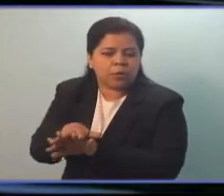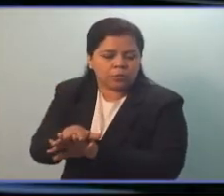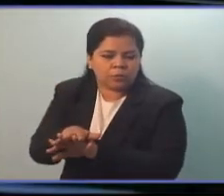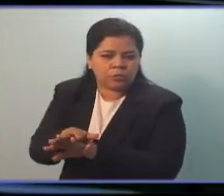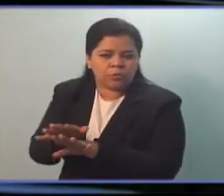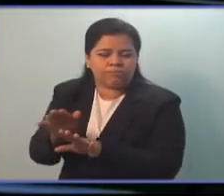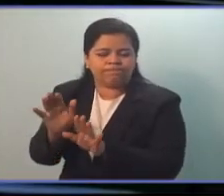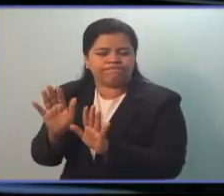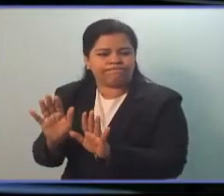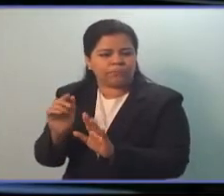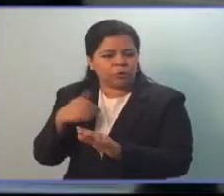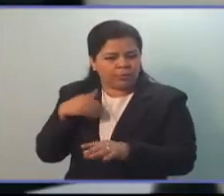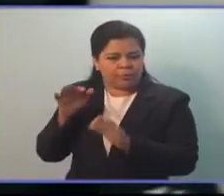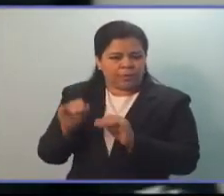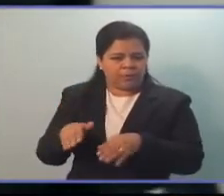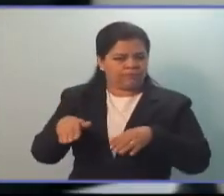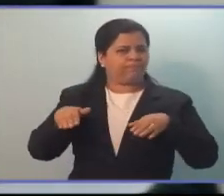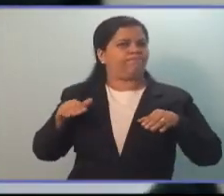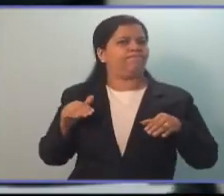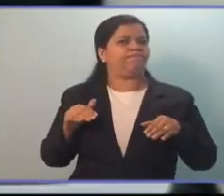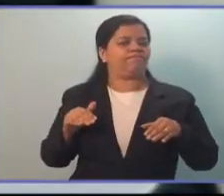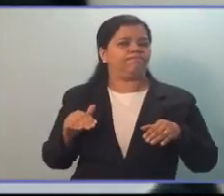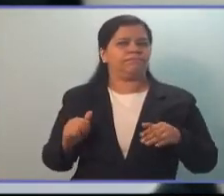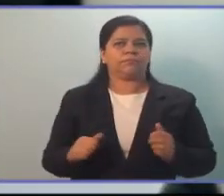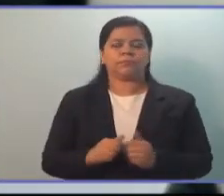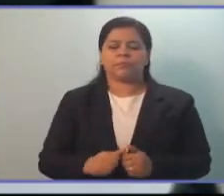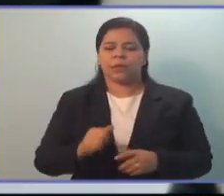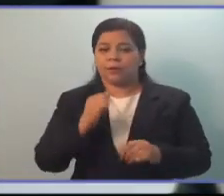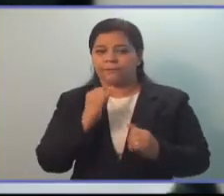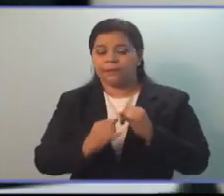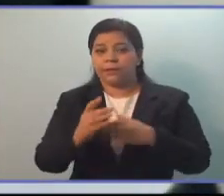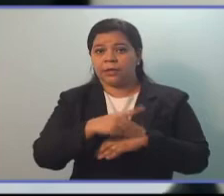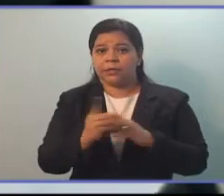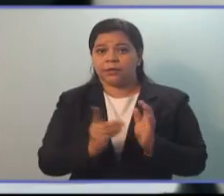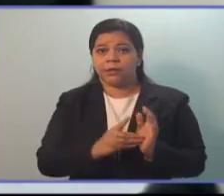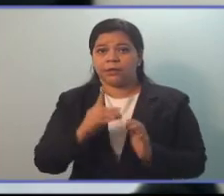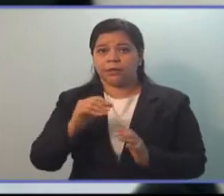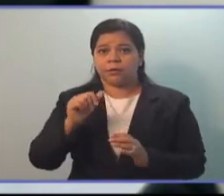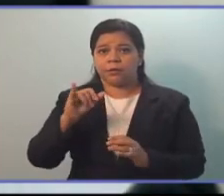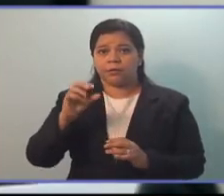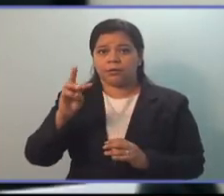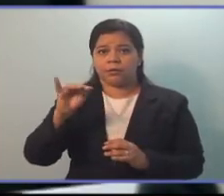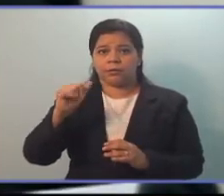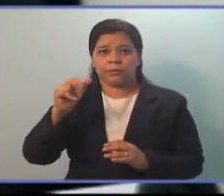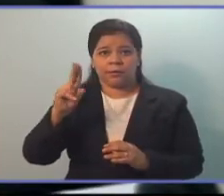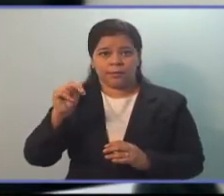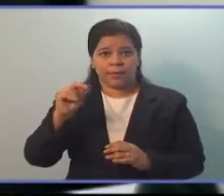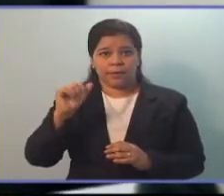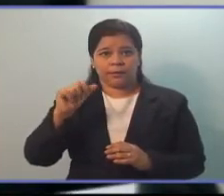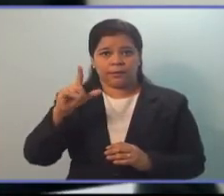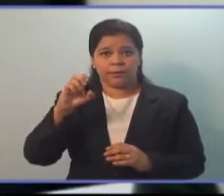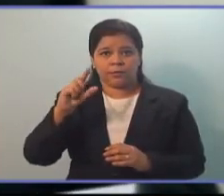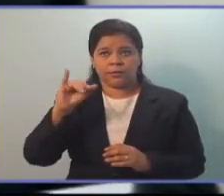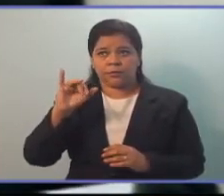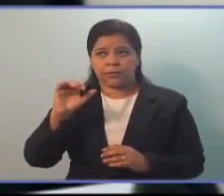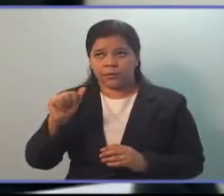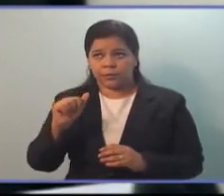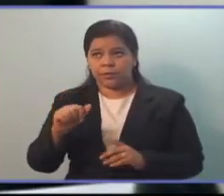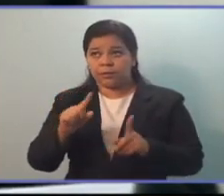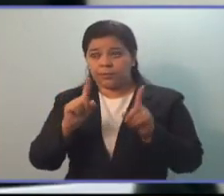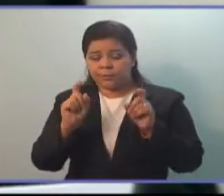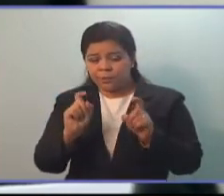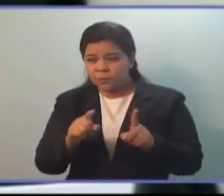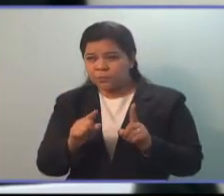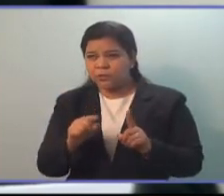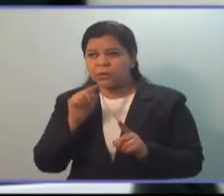Gracias. Voy a finalizar con la pregunta del diputado Damián Alegría, que está presente esta mañana, y le consulta,